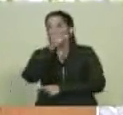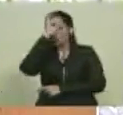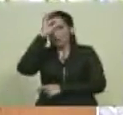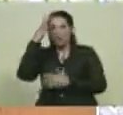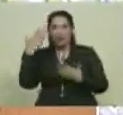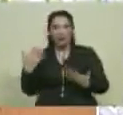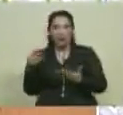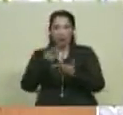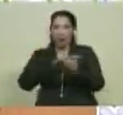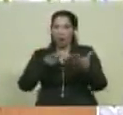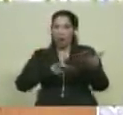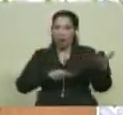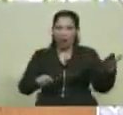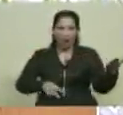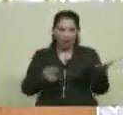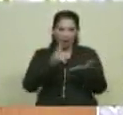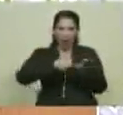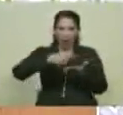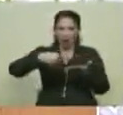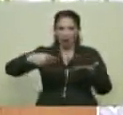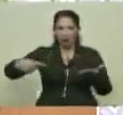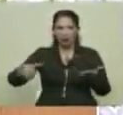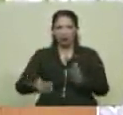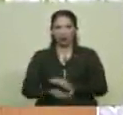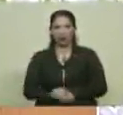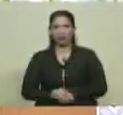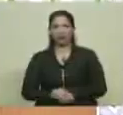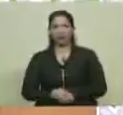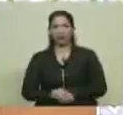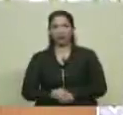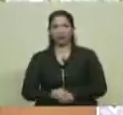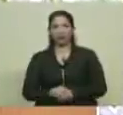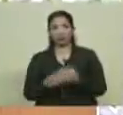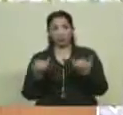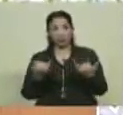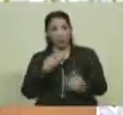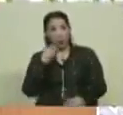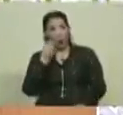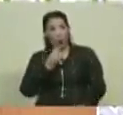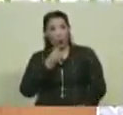leer y escribir? Quizás para los jóvenes